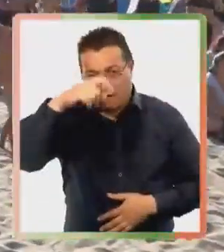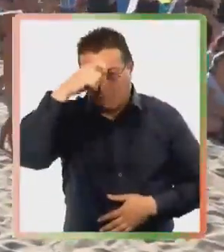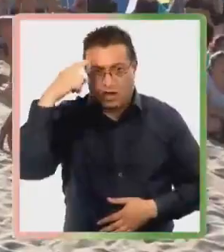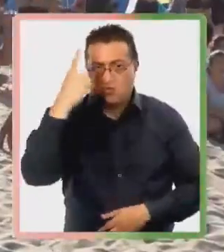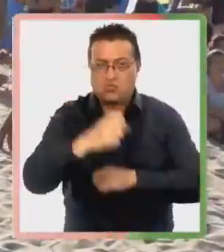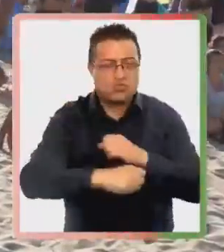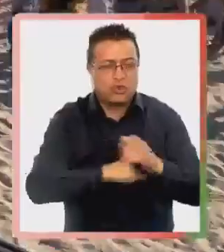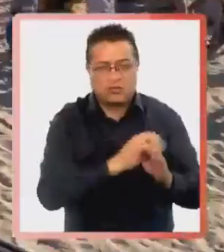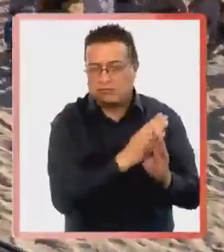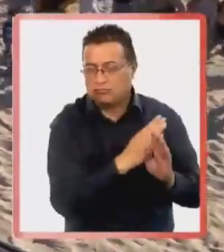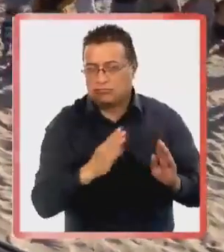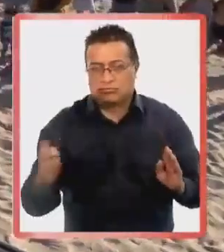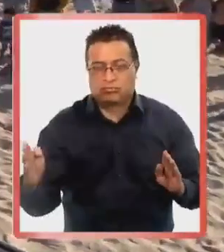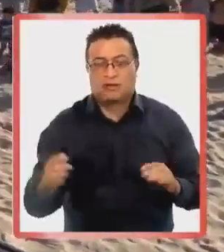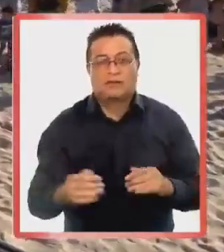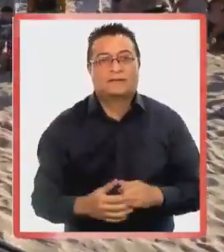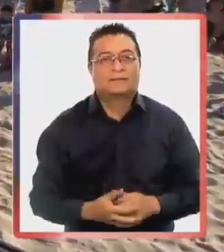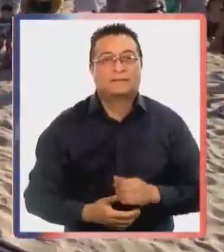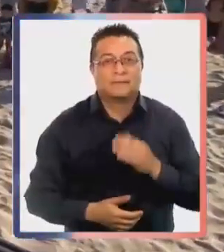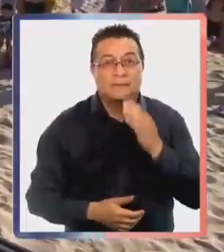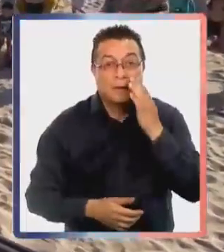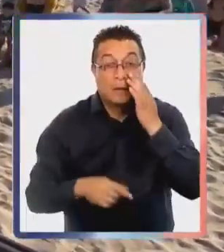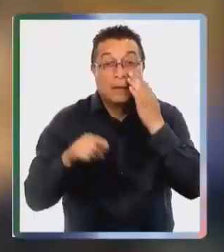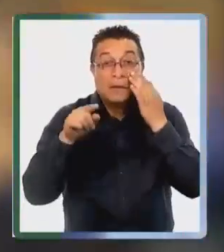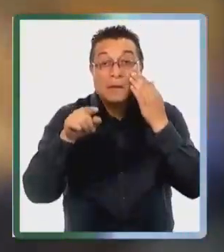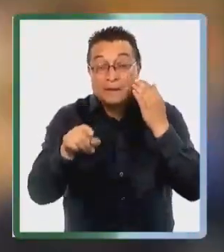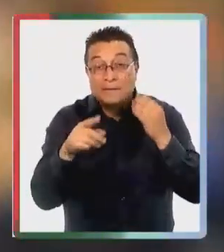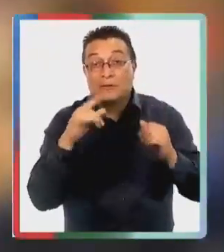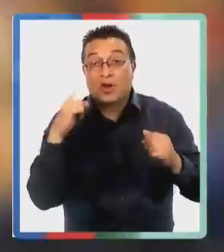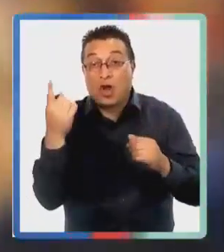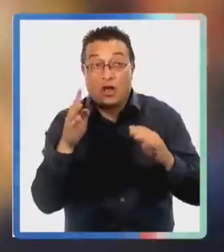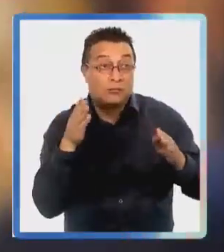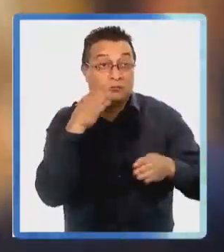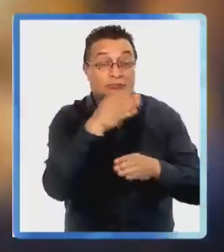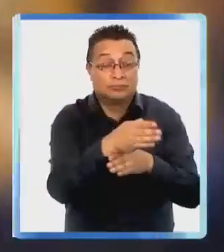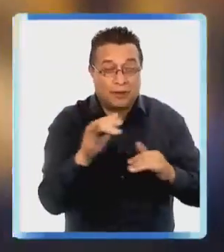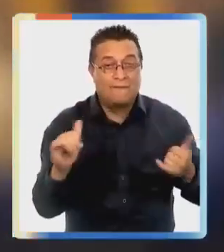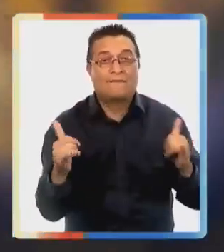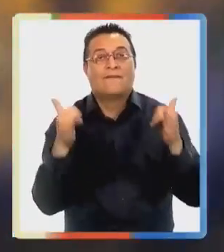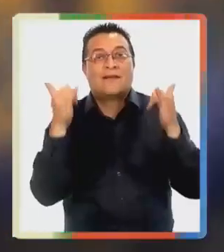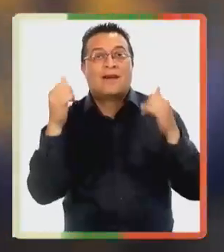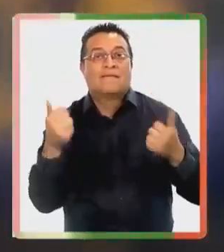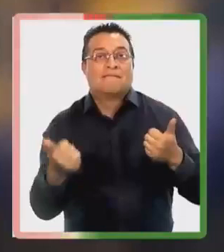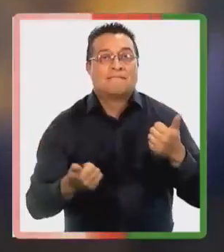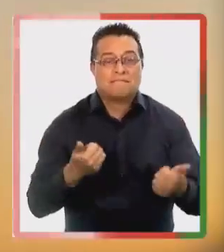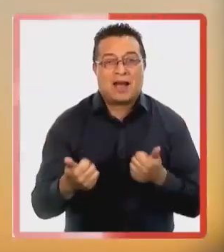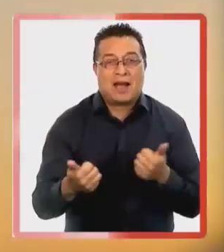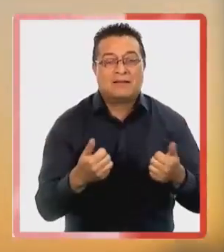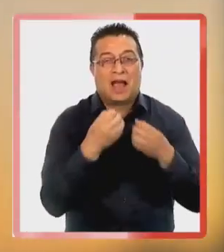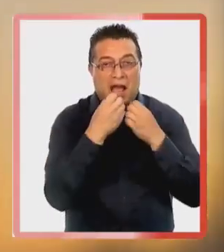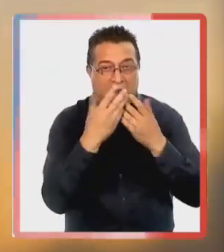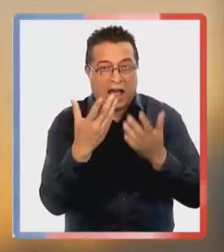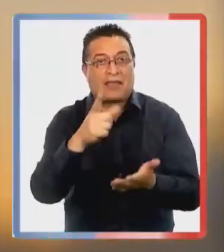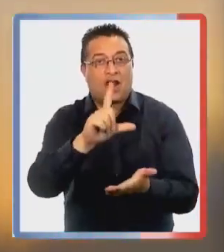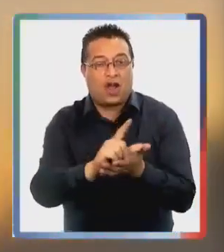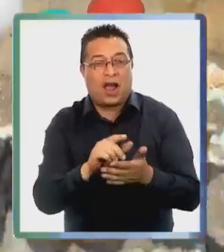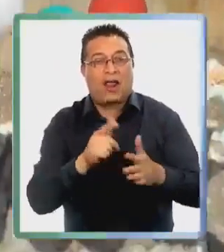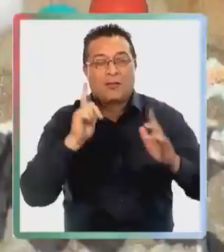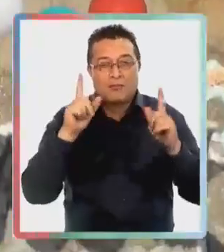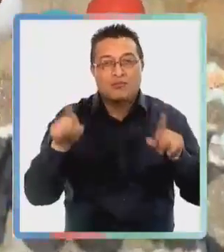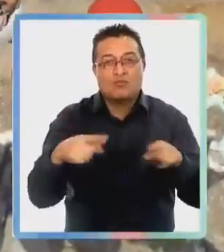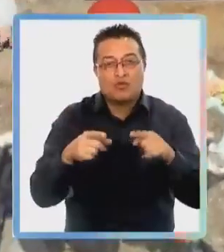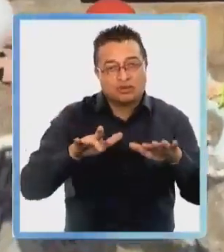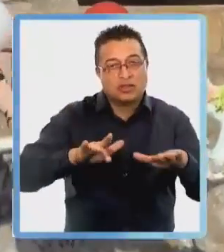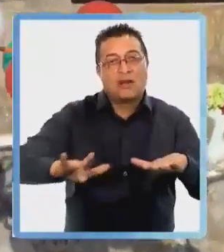Los bañistas disfrutaron de los bailes entretenidos, artistas locales y DJ que amenizó el atardecer en el balneario.